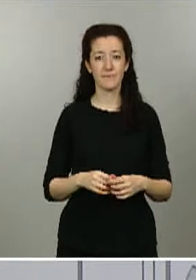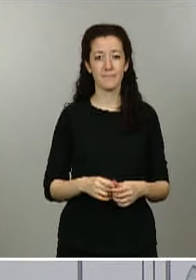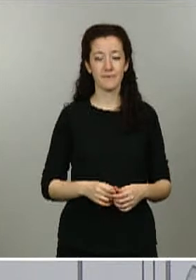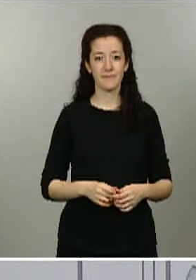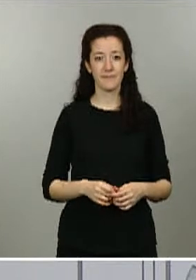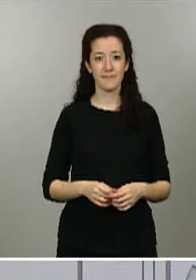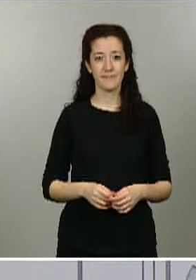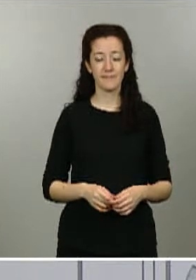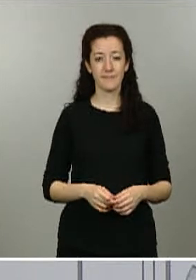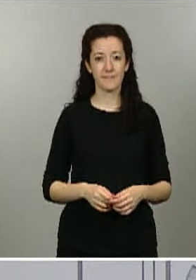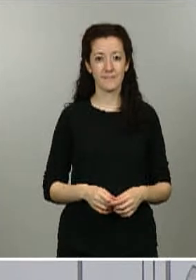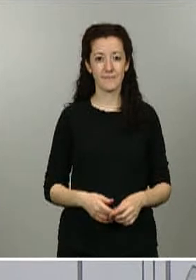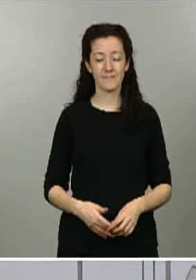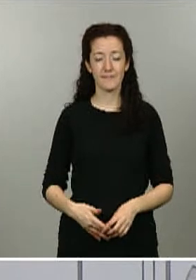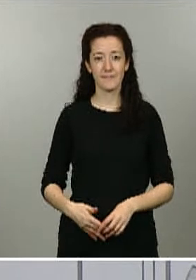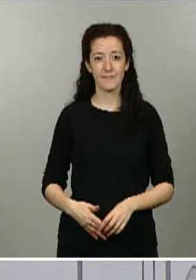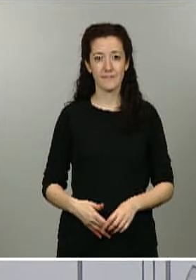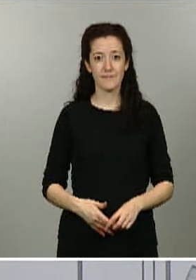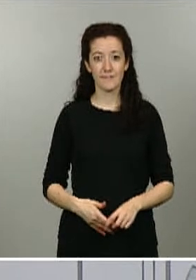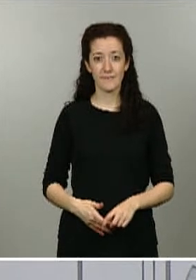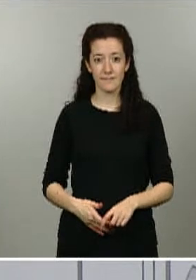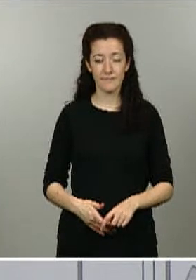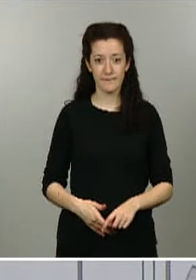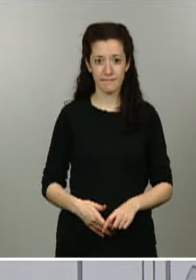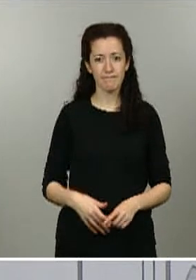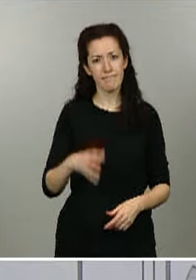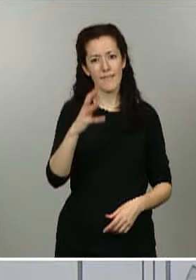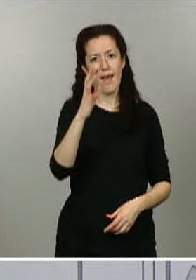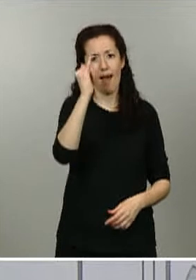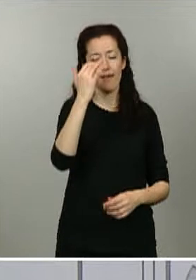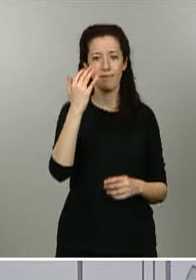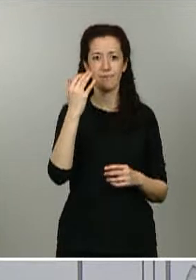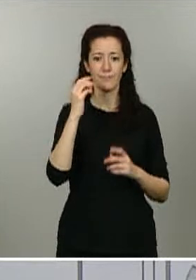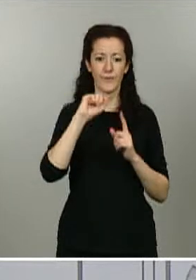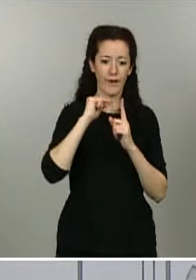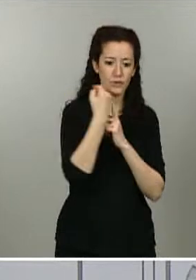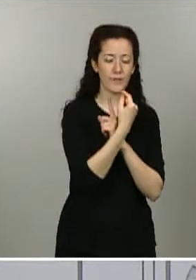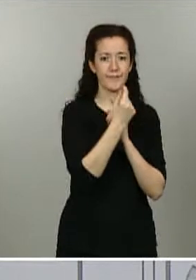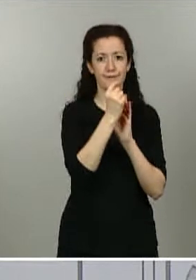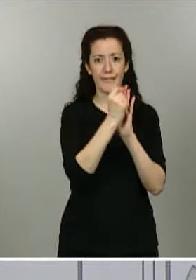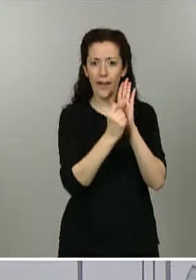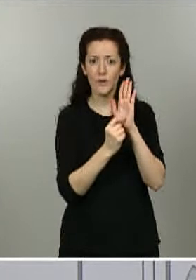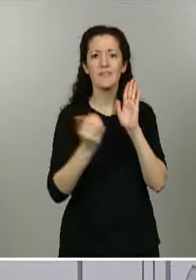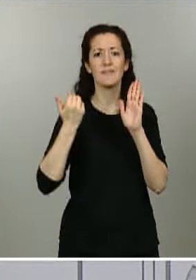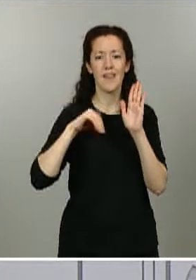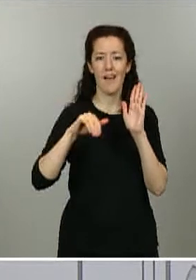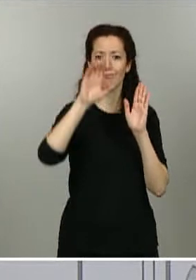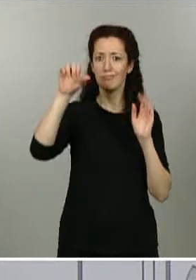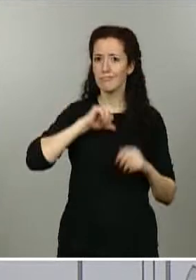tenido que estudiar con mucho cuidado, que hemos discutido en los diferentes equipos, tanto en las comunidades como en el